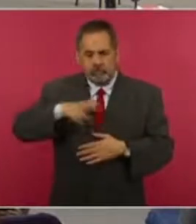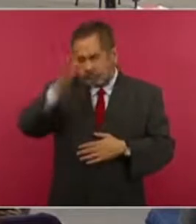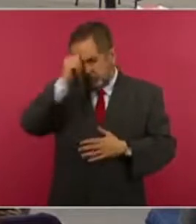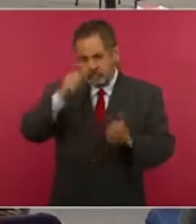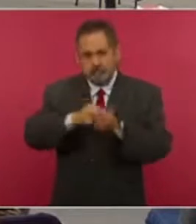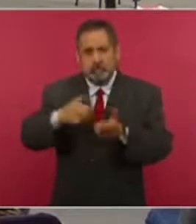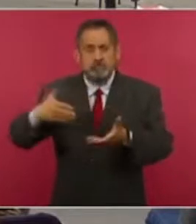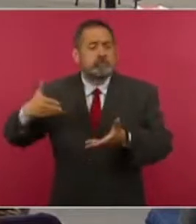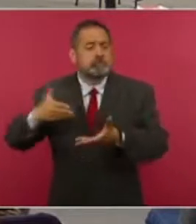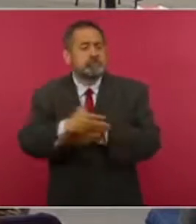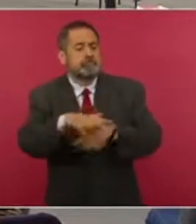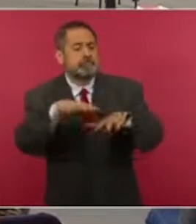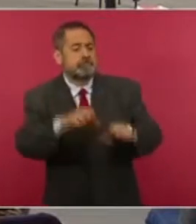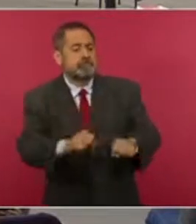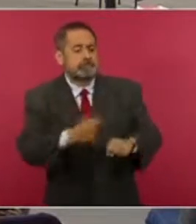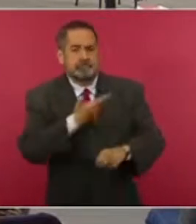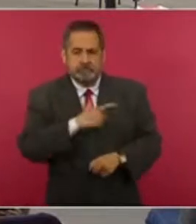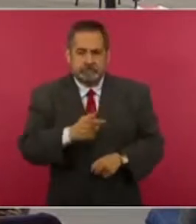invasiones y